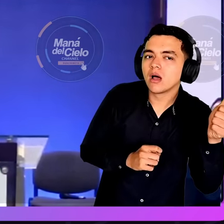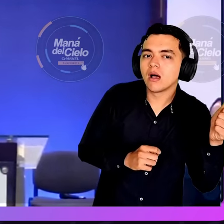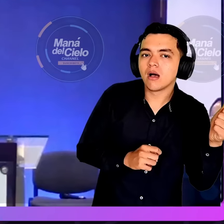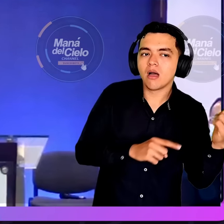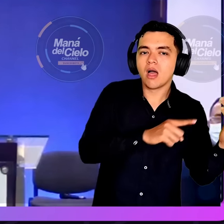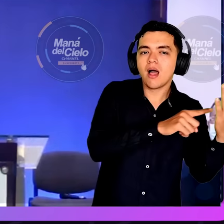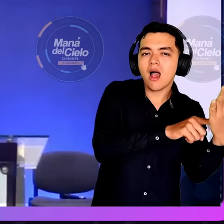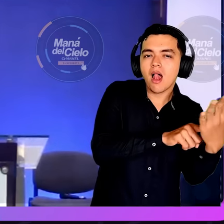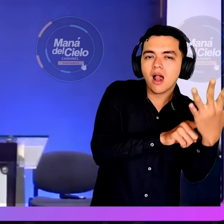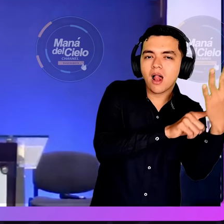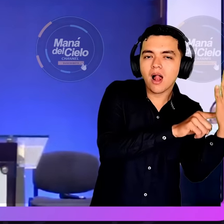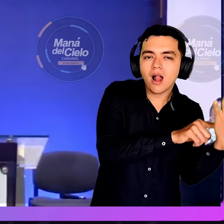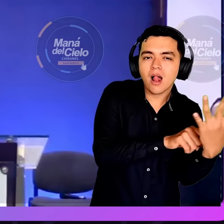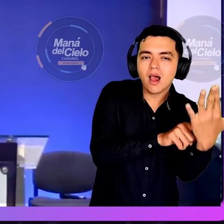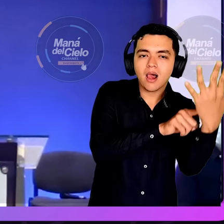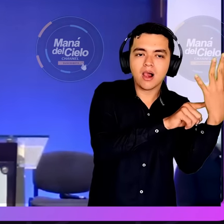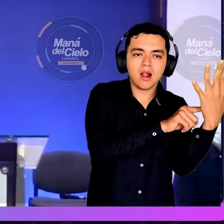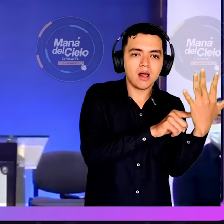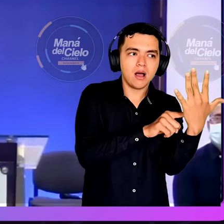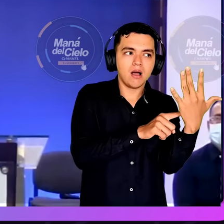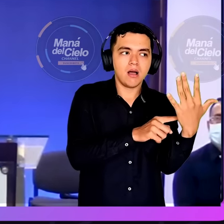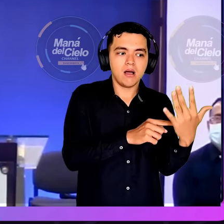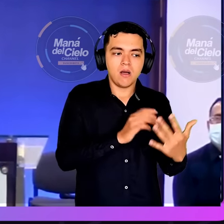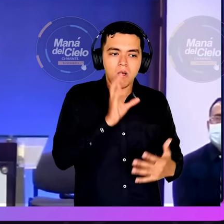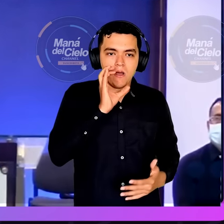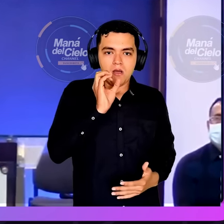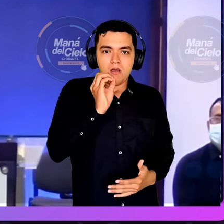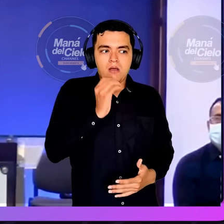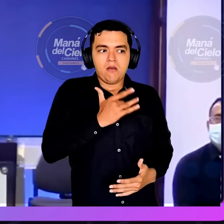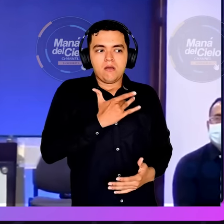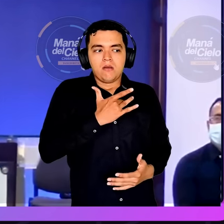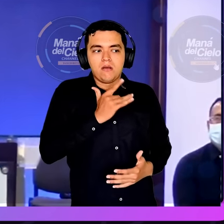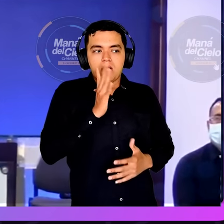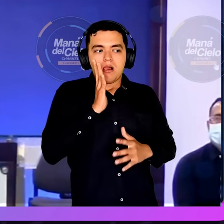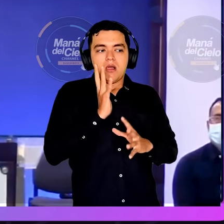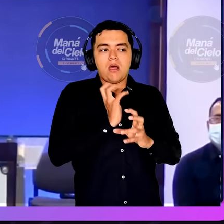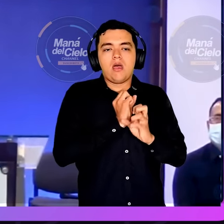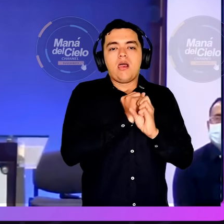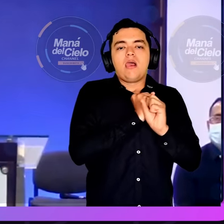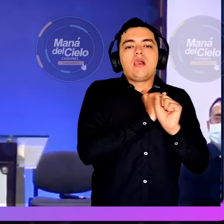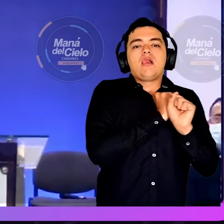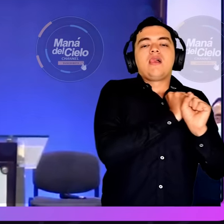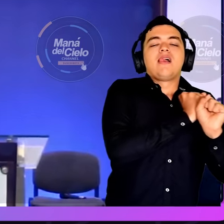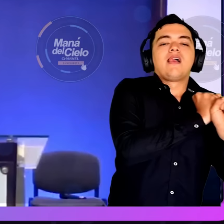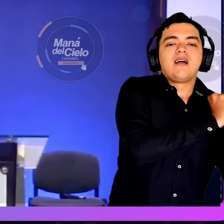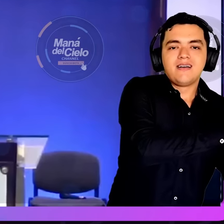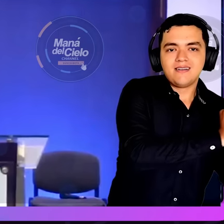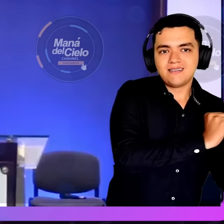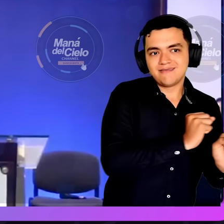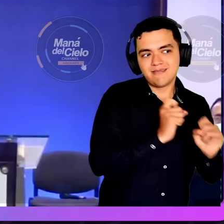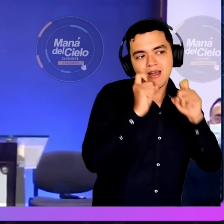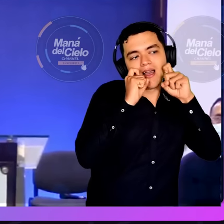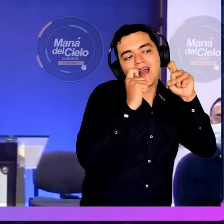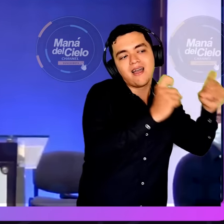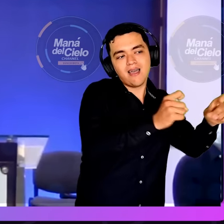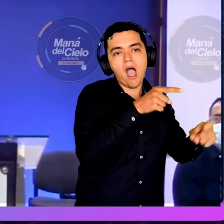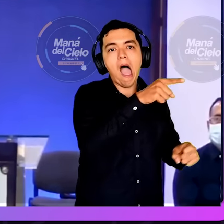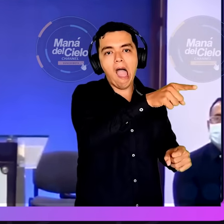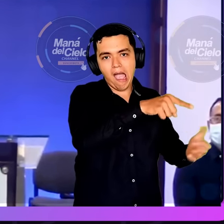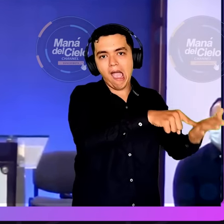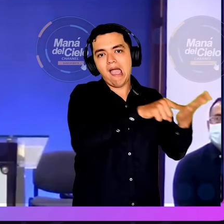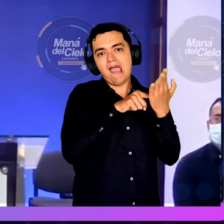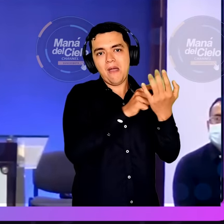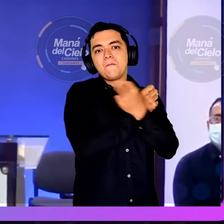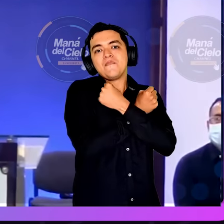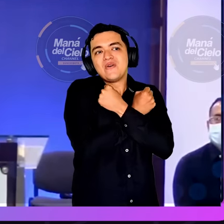que por allá una de afuera se dedica a darle amor. Por eso la palabra amante. Se dedica a sonreírle, se dedica a